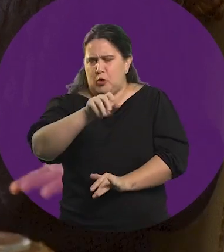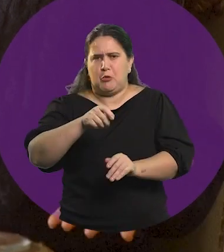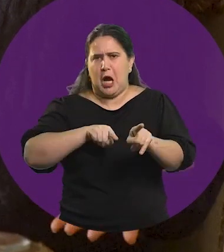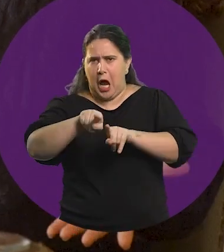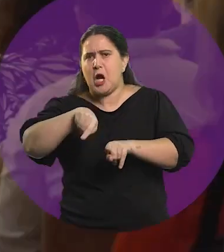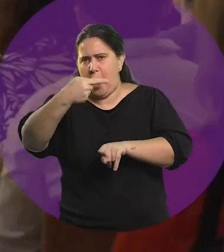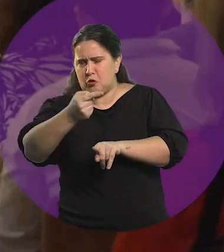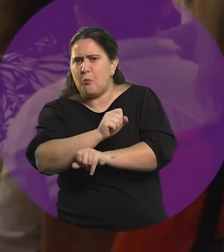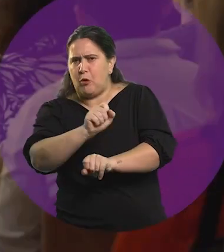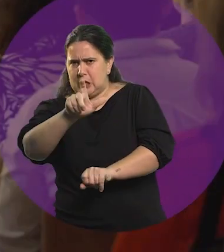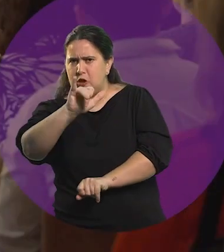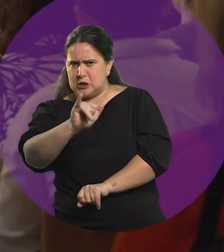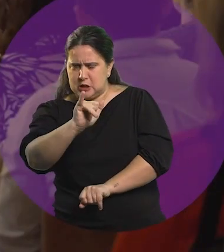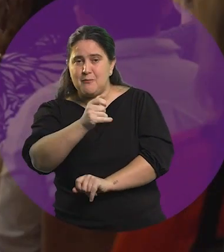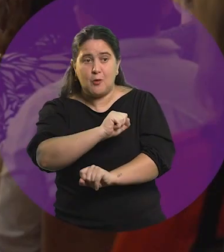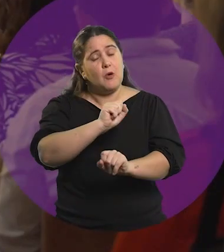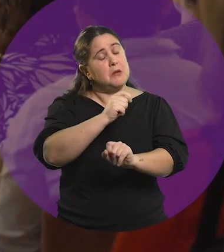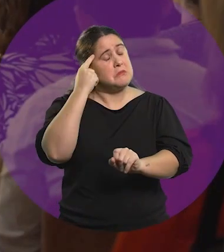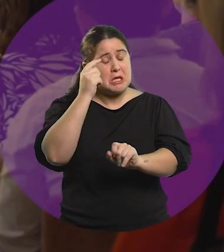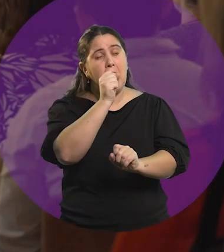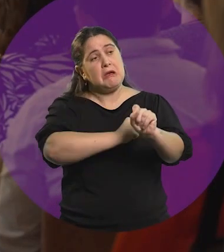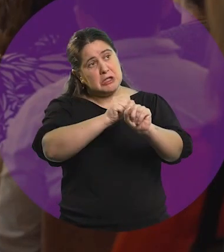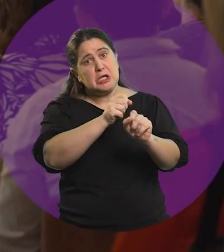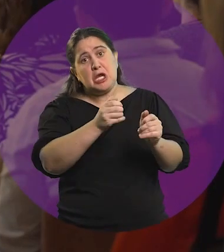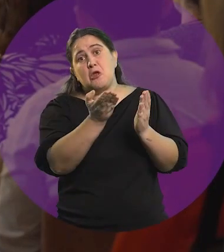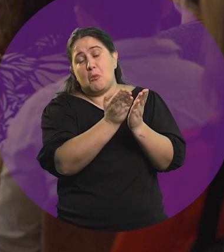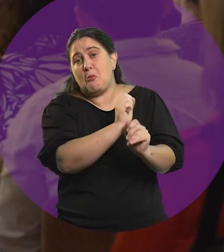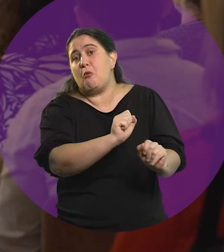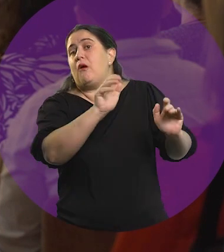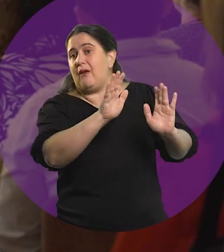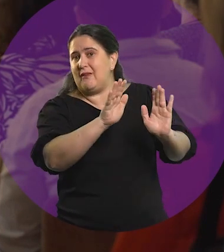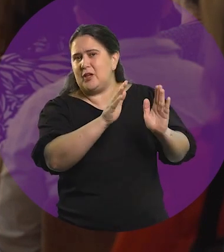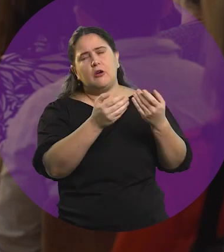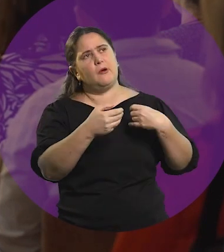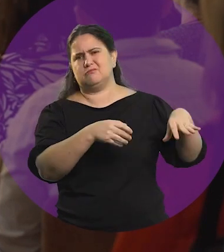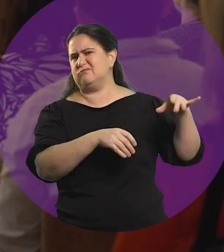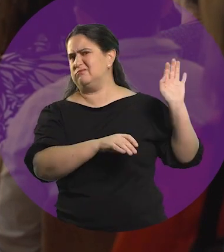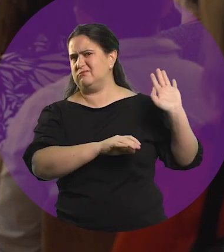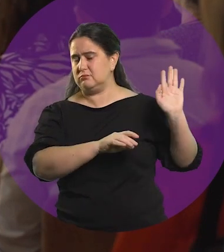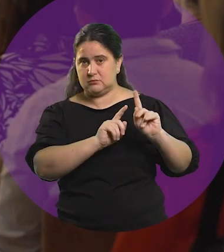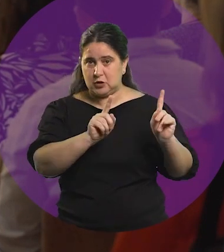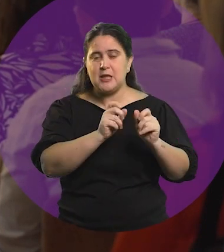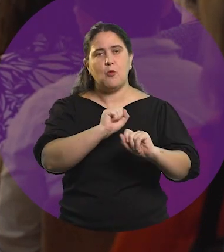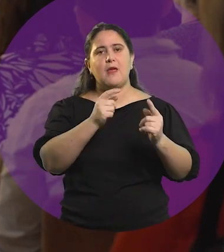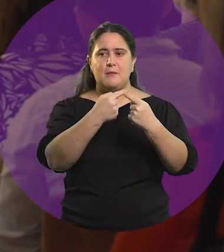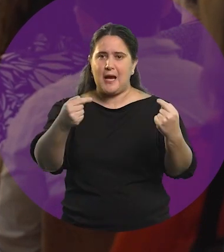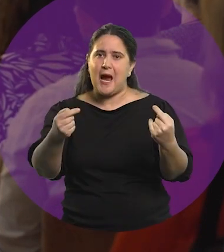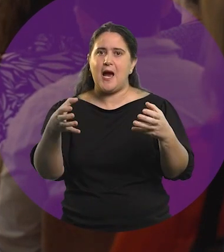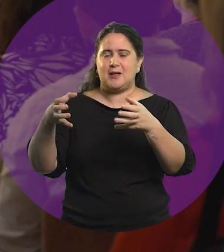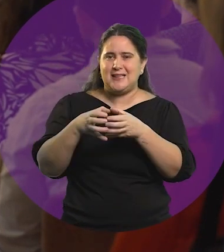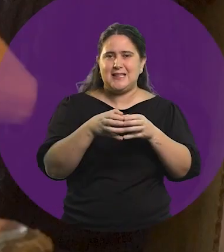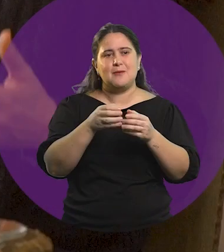carrera, podrán hacerlo, por supuesto, pero que se lo planteen como una opción, que no lo descarten ya de plano y que podamos tener equipos más